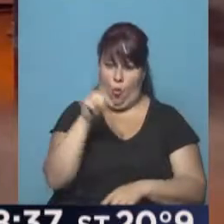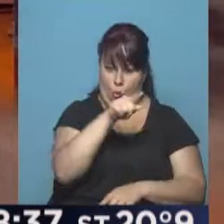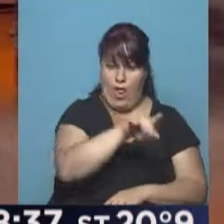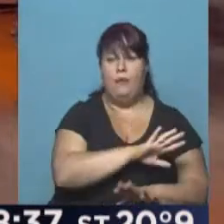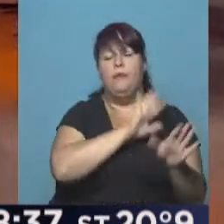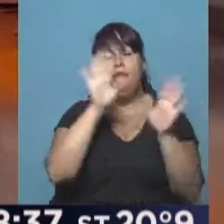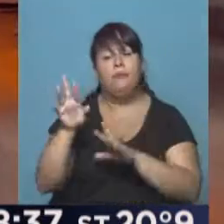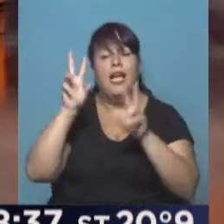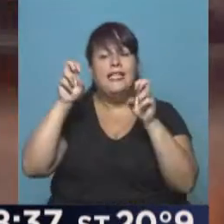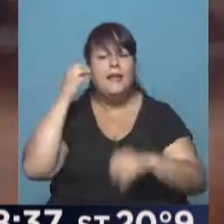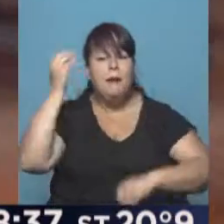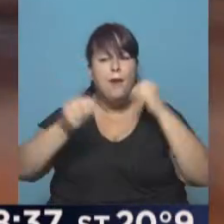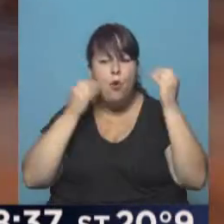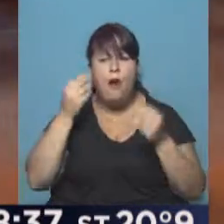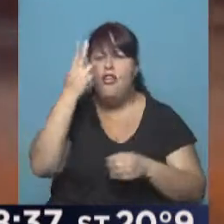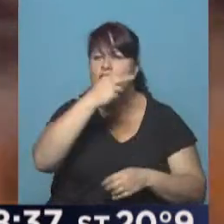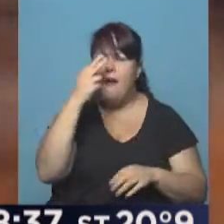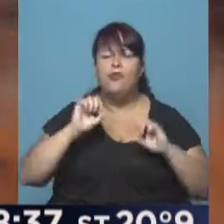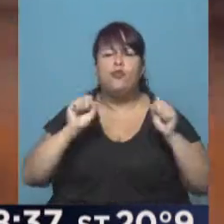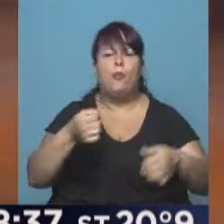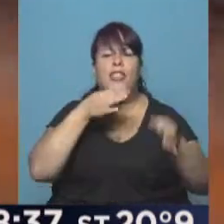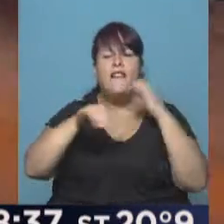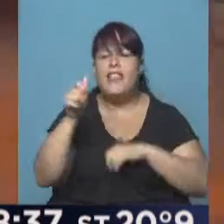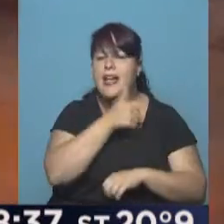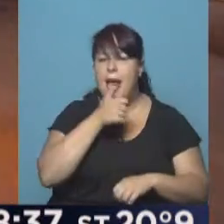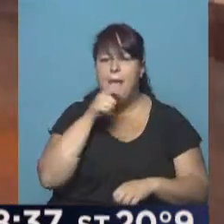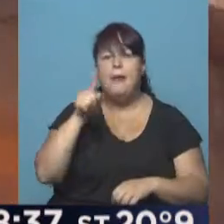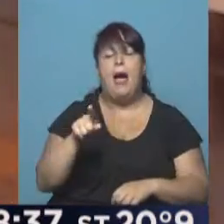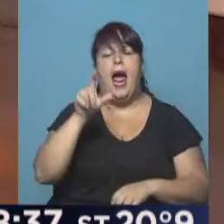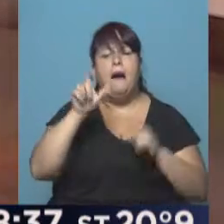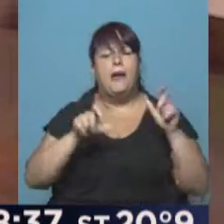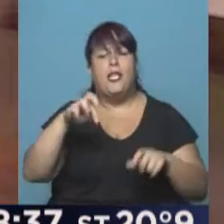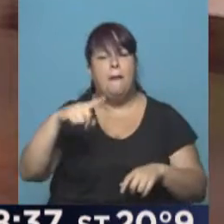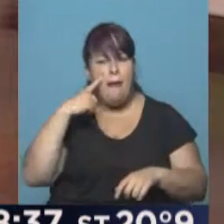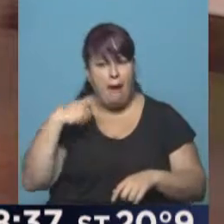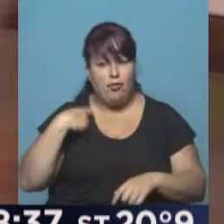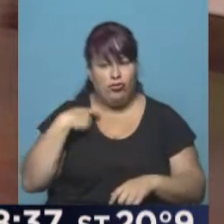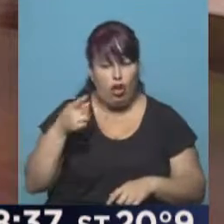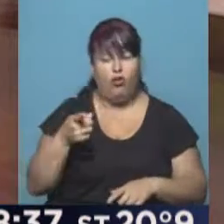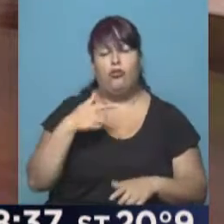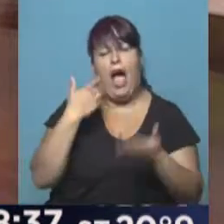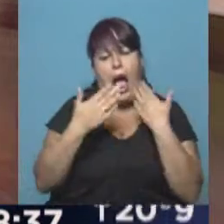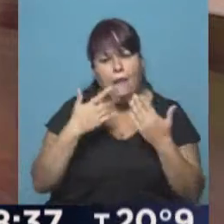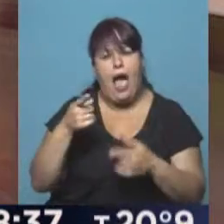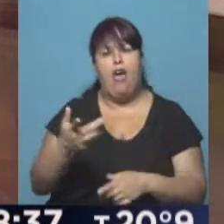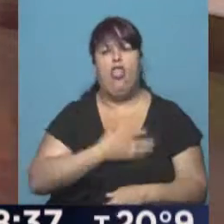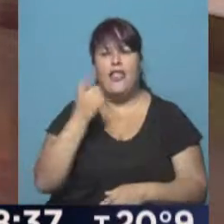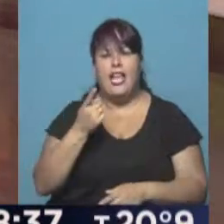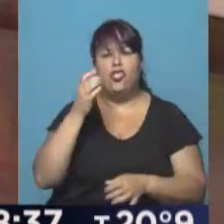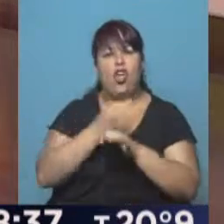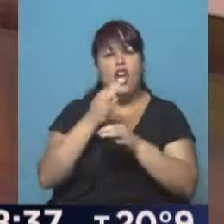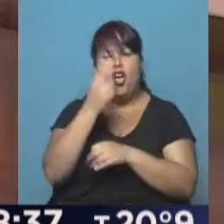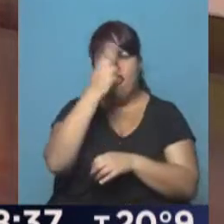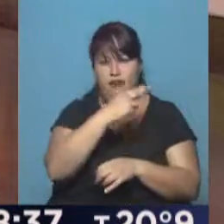es una cuestión que preocupa y mucho a la farmacia suspendieron la venta de medicamentos a los afiliados del pami y dialogamos con el director del colegio